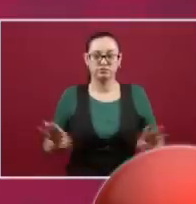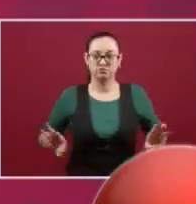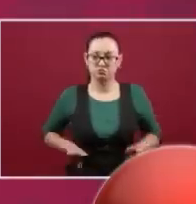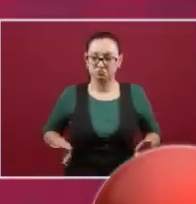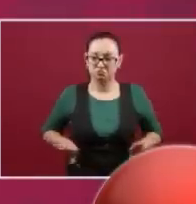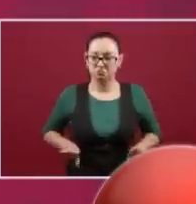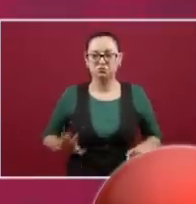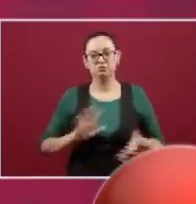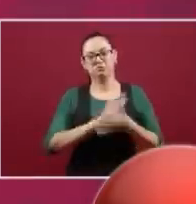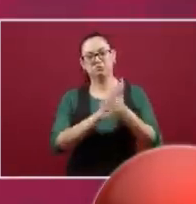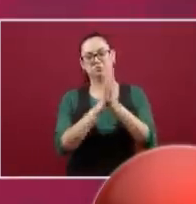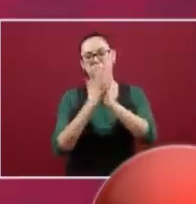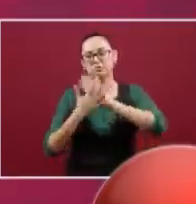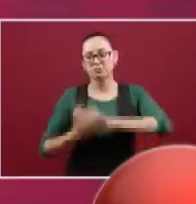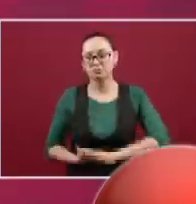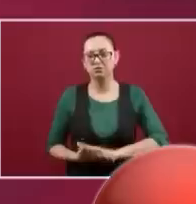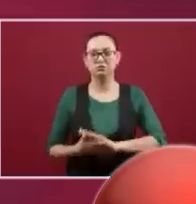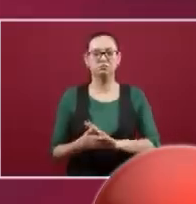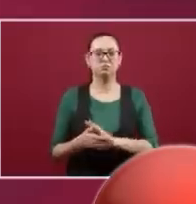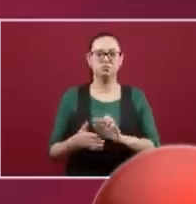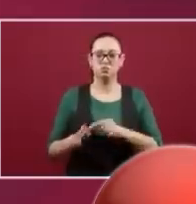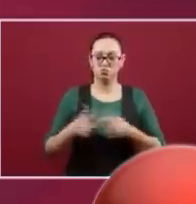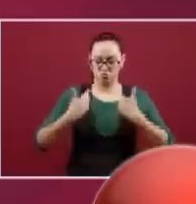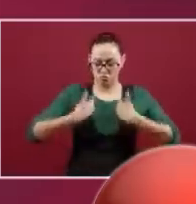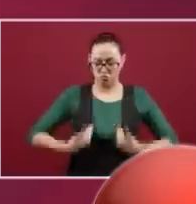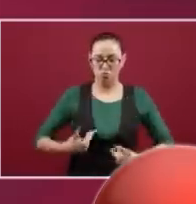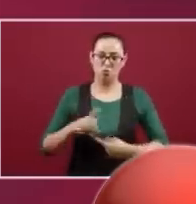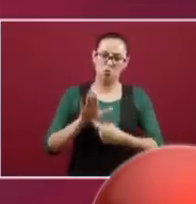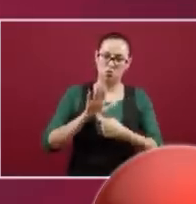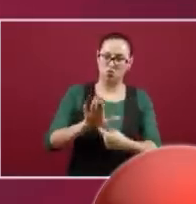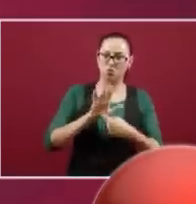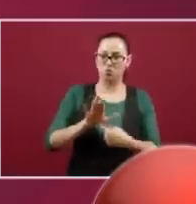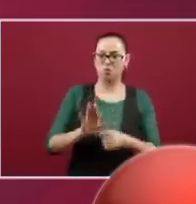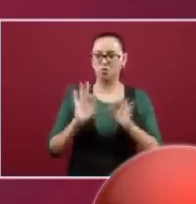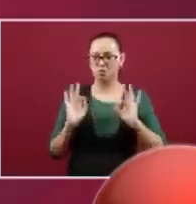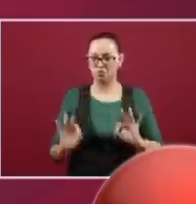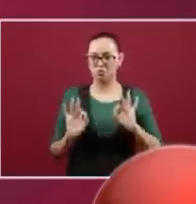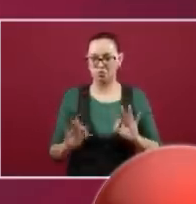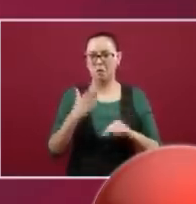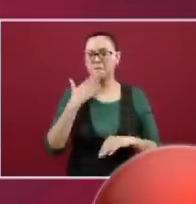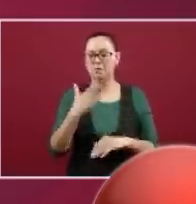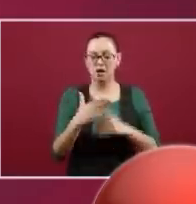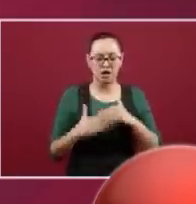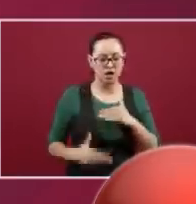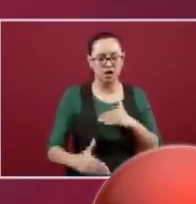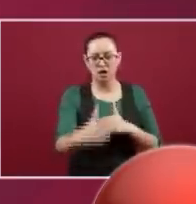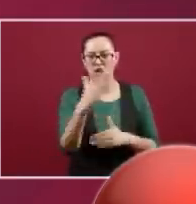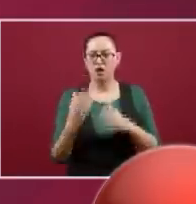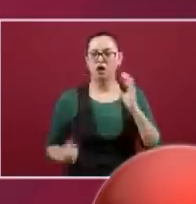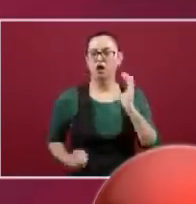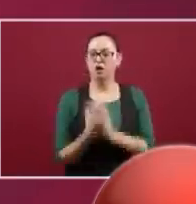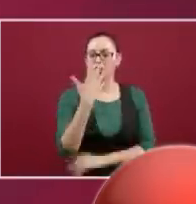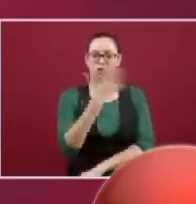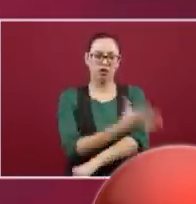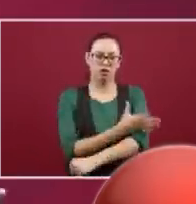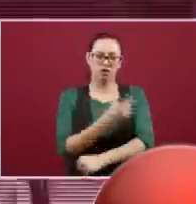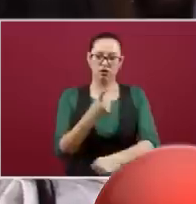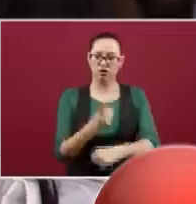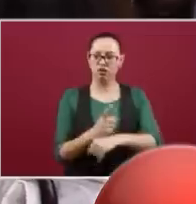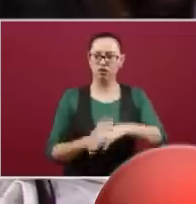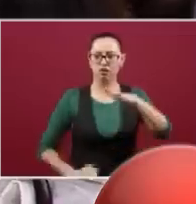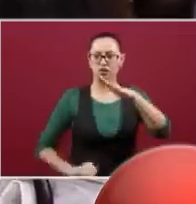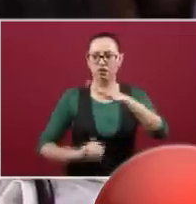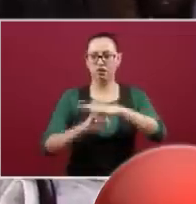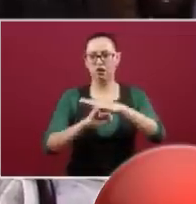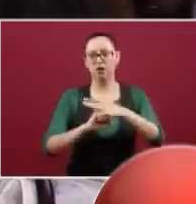actitudes, dar un buen ejemplo, inaugurar todos una etapa nueva caracterizada por la honestidad. Pero ese es